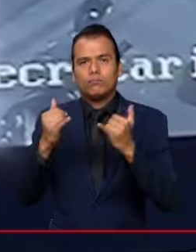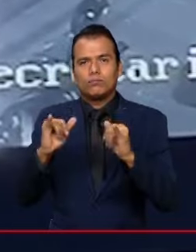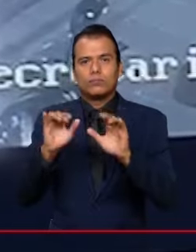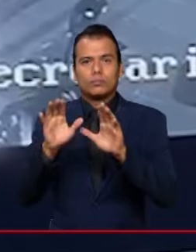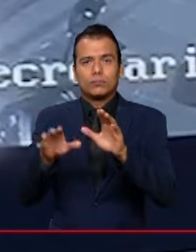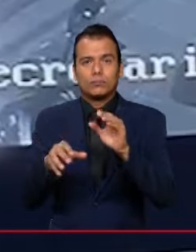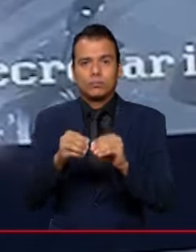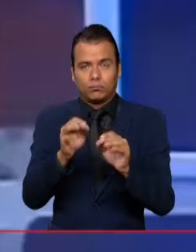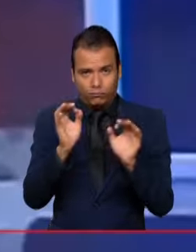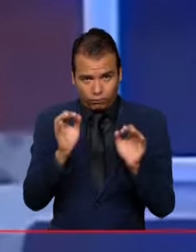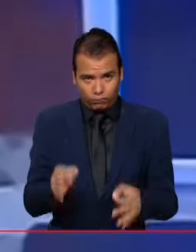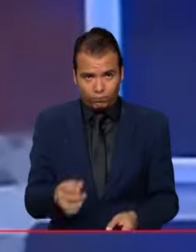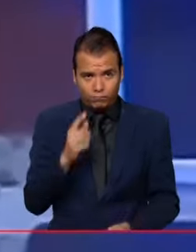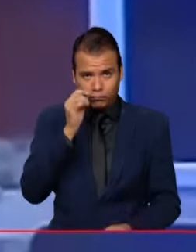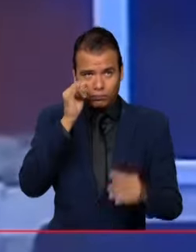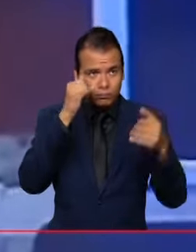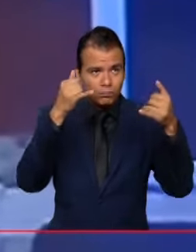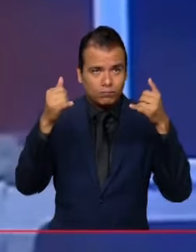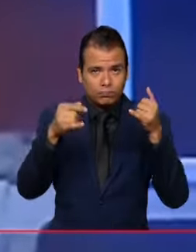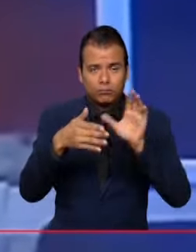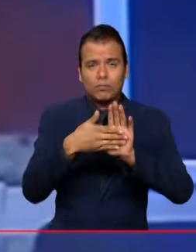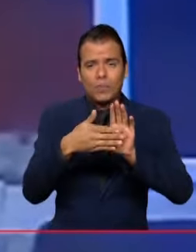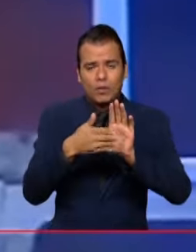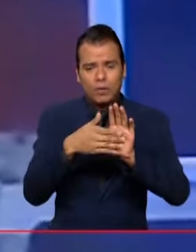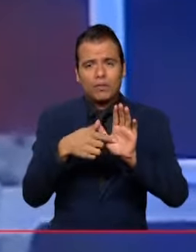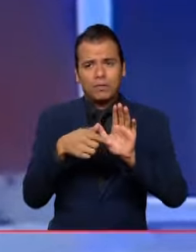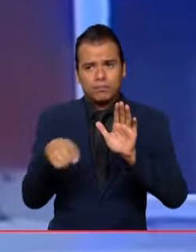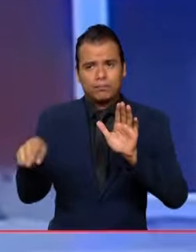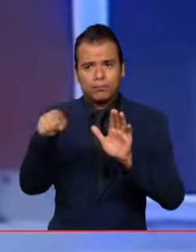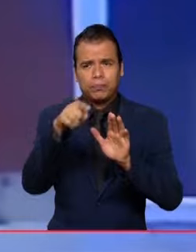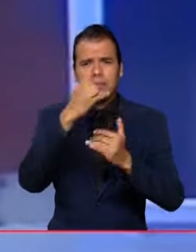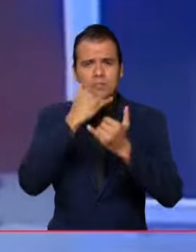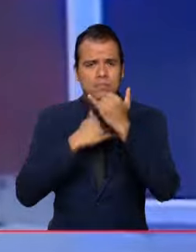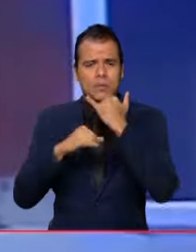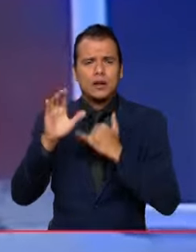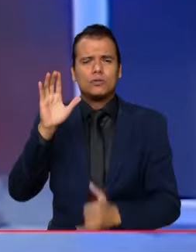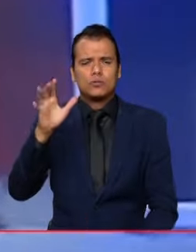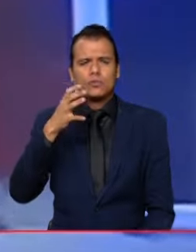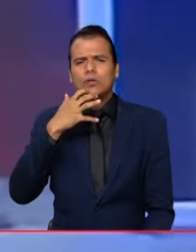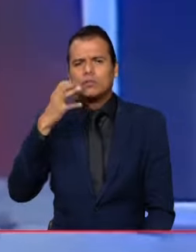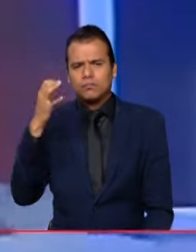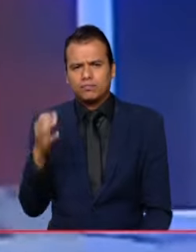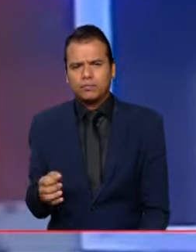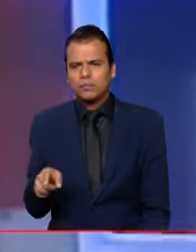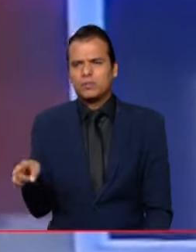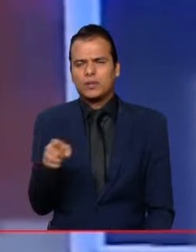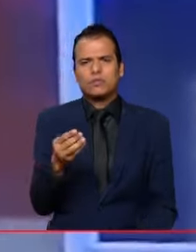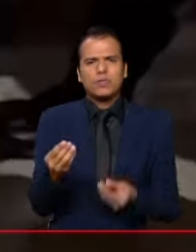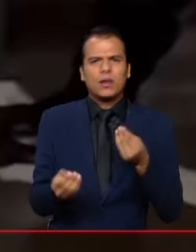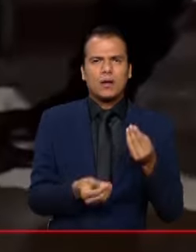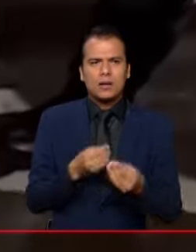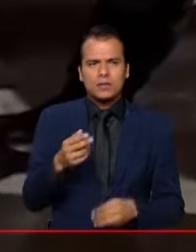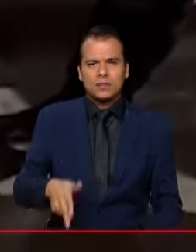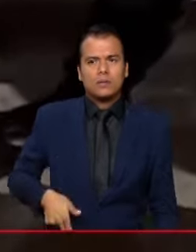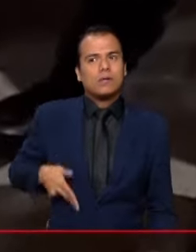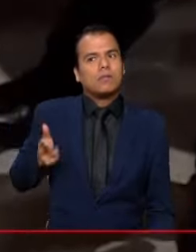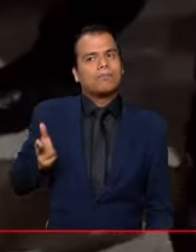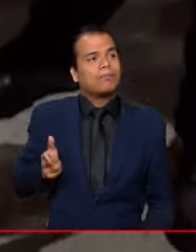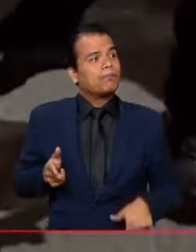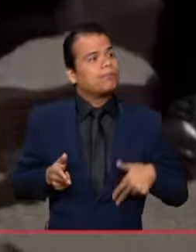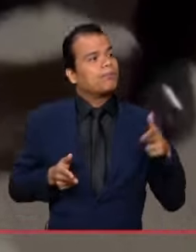en cámaras de seguridad de estos establecimientos queda registrado el modus operandi de estas personas que inclusive utilizaban armas de fuego para